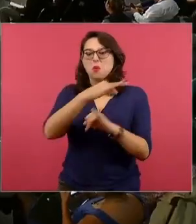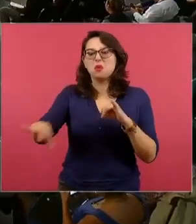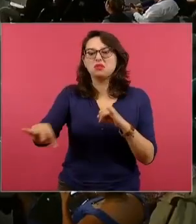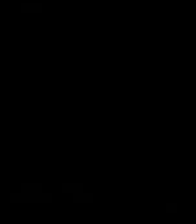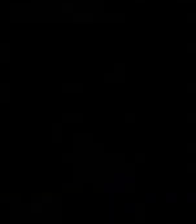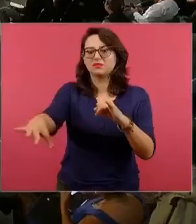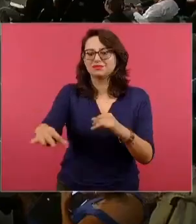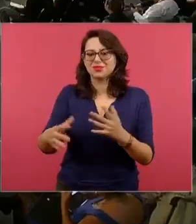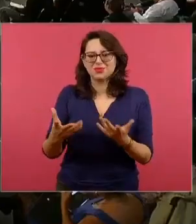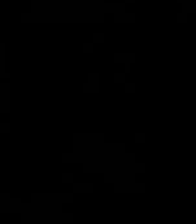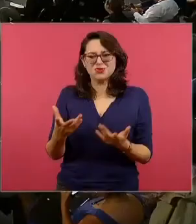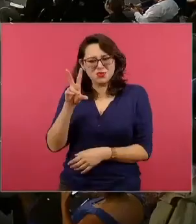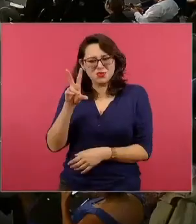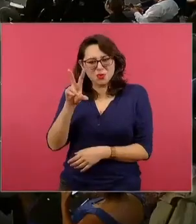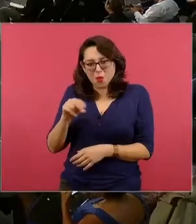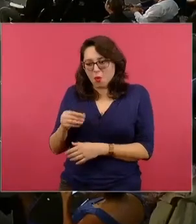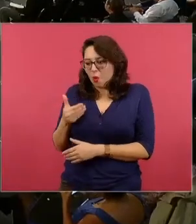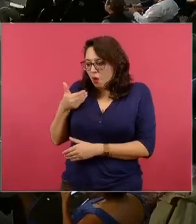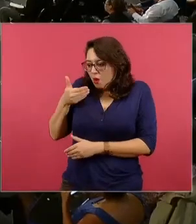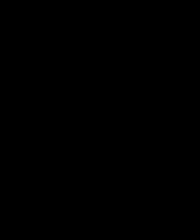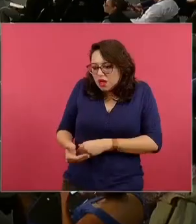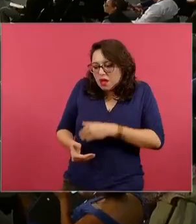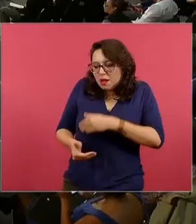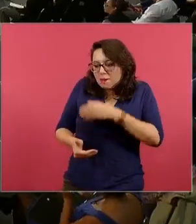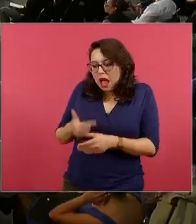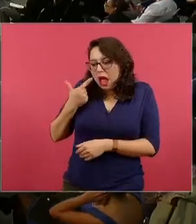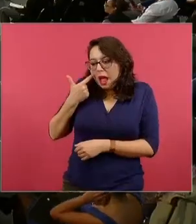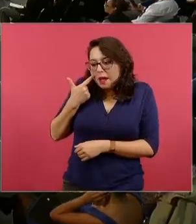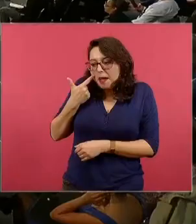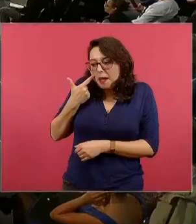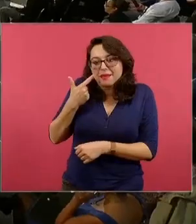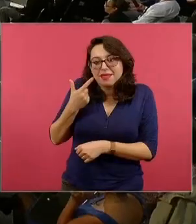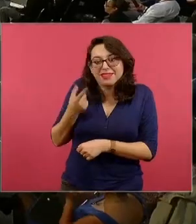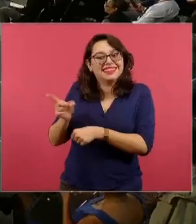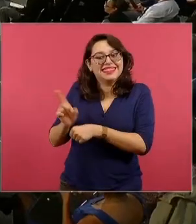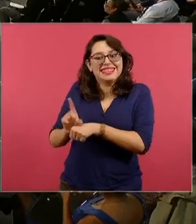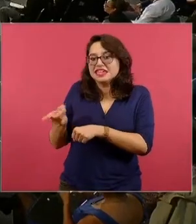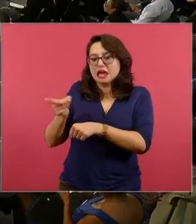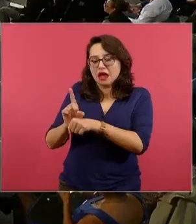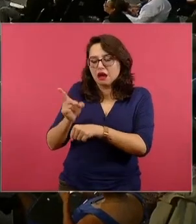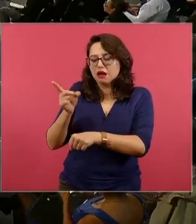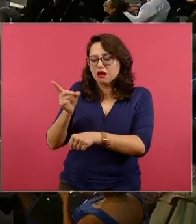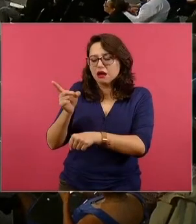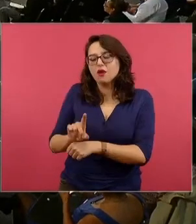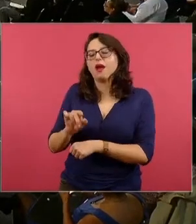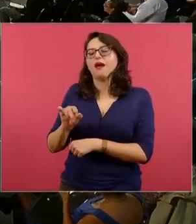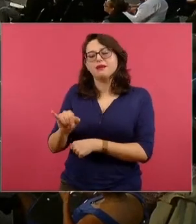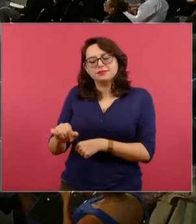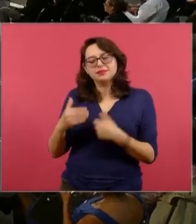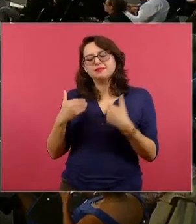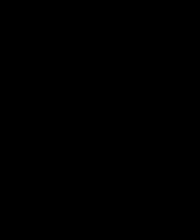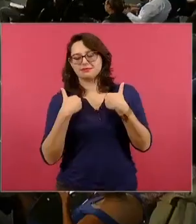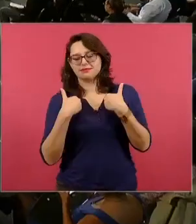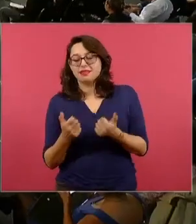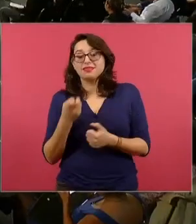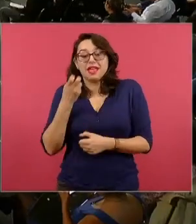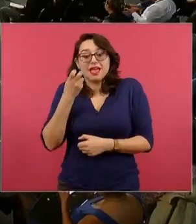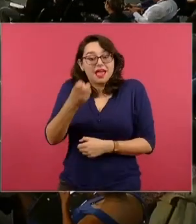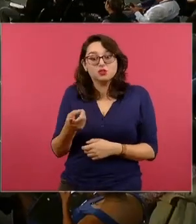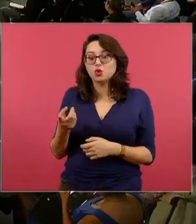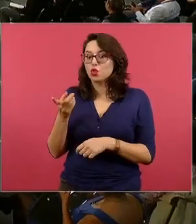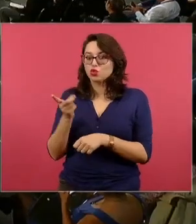acompaña paso a paso el aprendizaje de los niños y niñas, la evaluación formativa como algo que